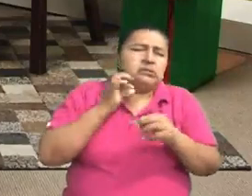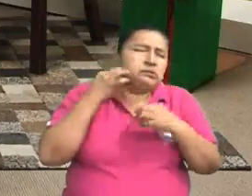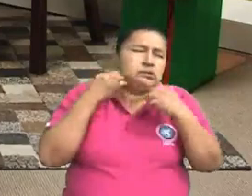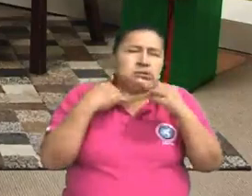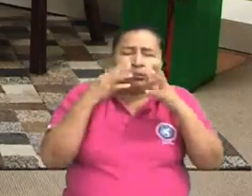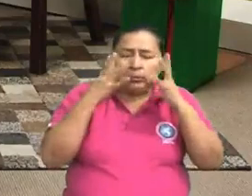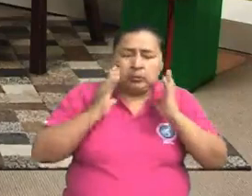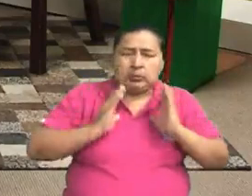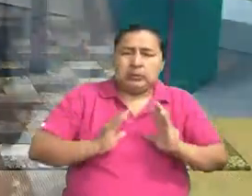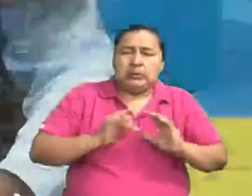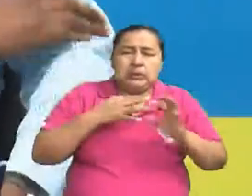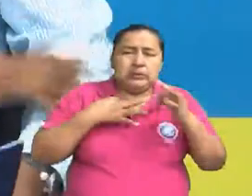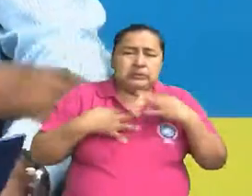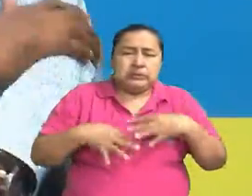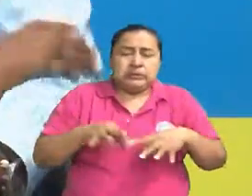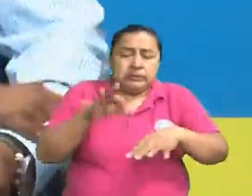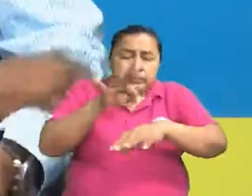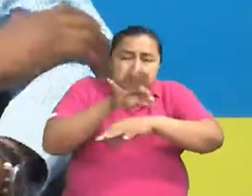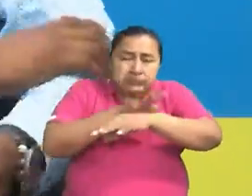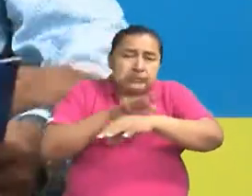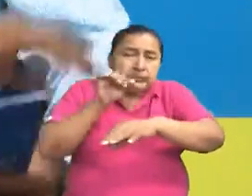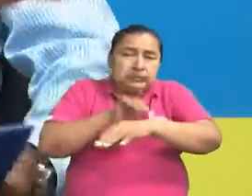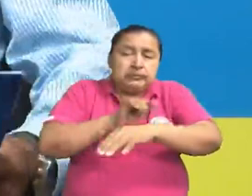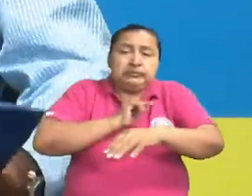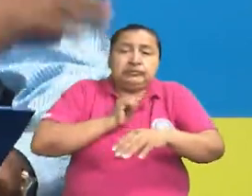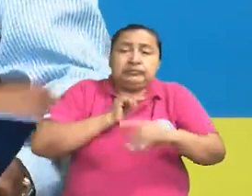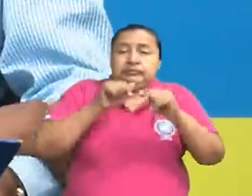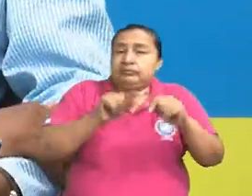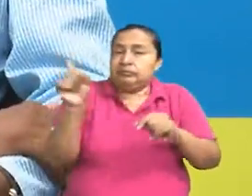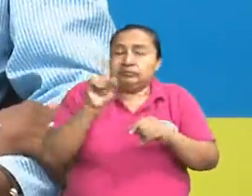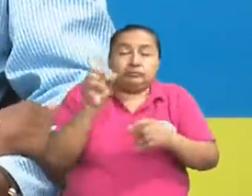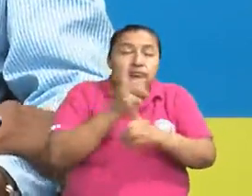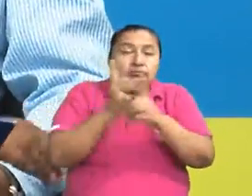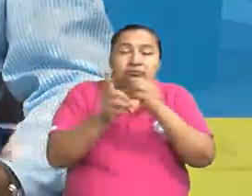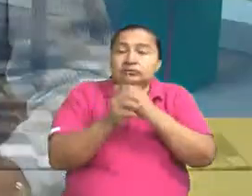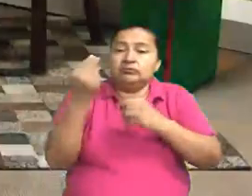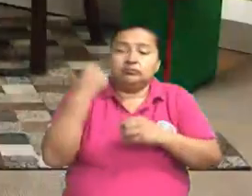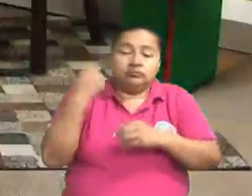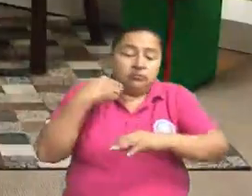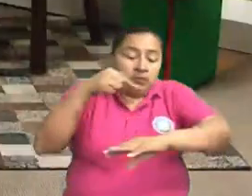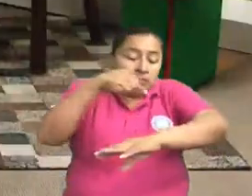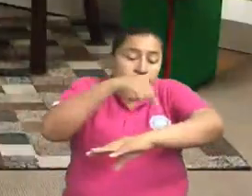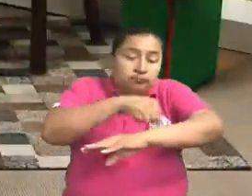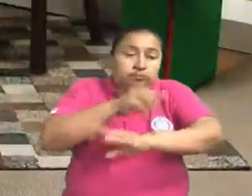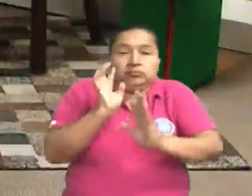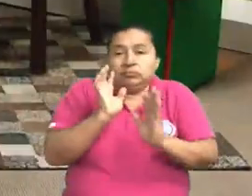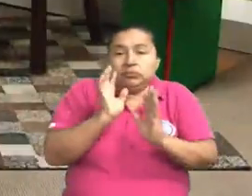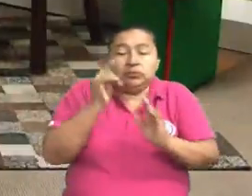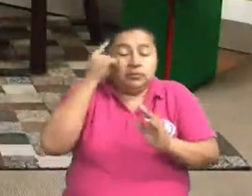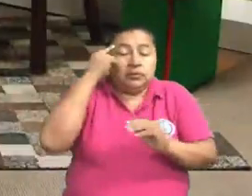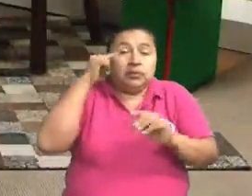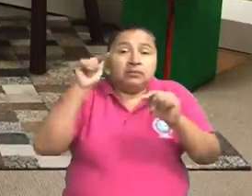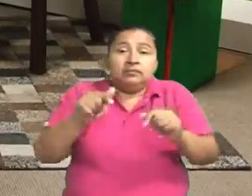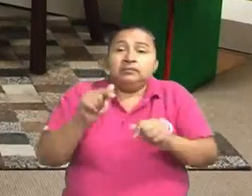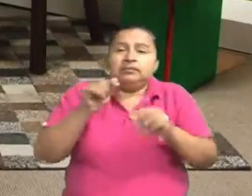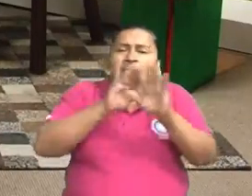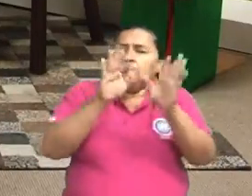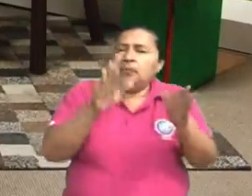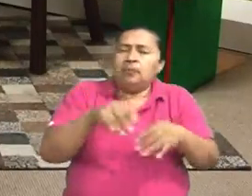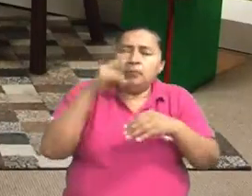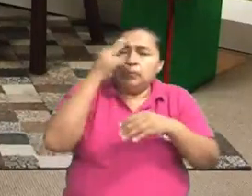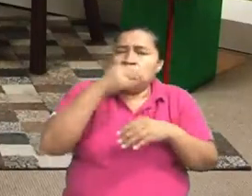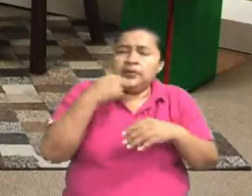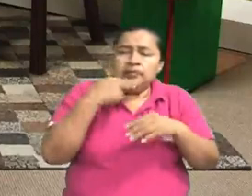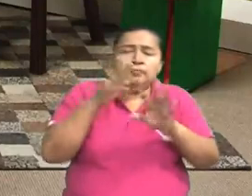todo, en el rostro. Me imagino que ahí no se debe usar acupuntura. No se debería de usar acupuntura, claro está. ¿Las mujeres embarazadas, por